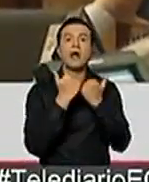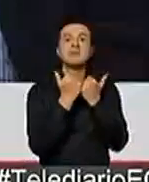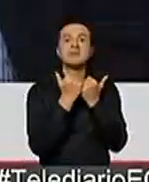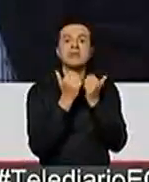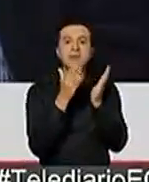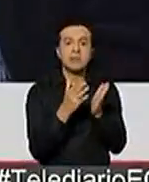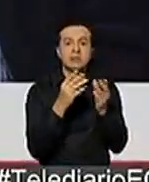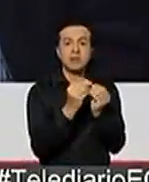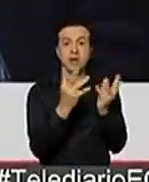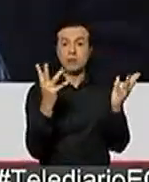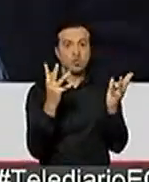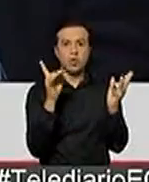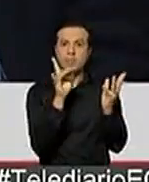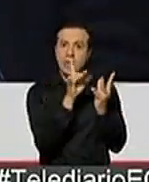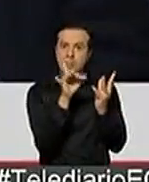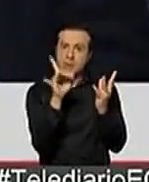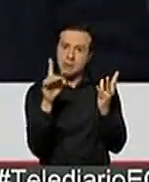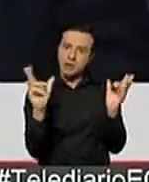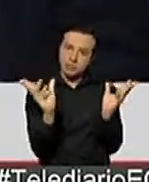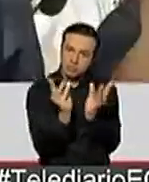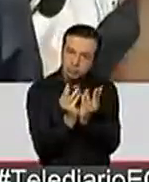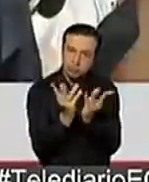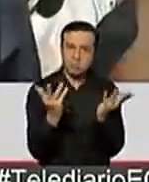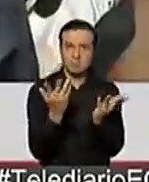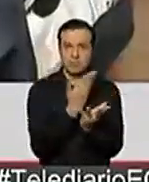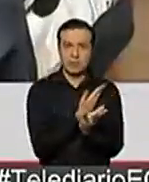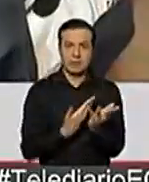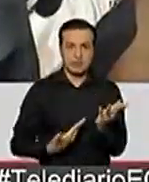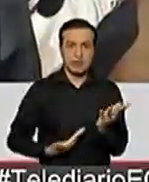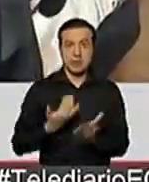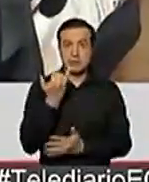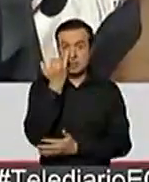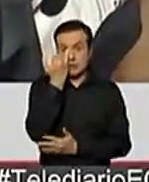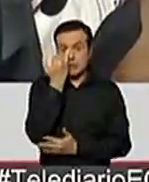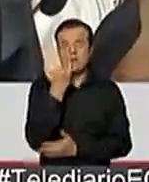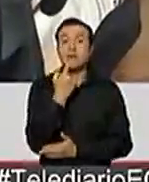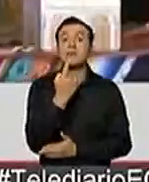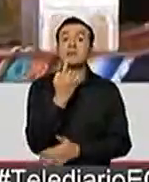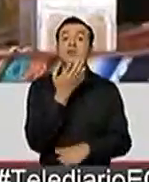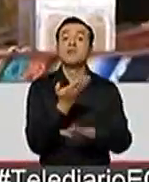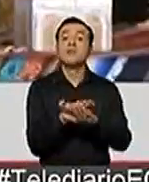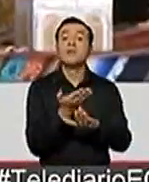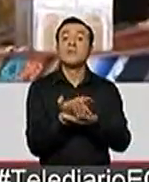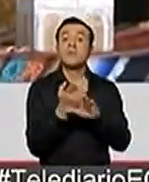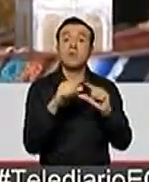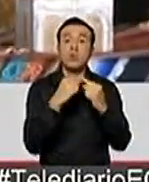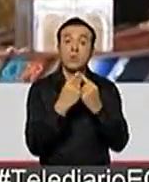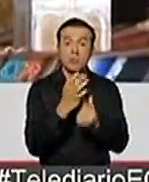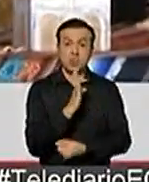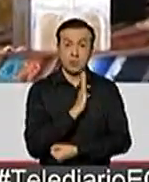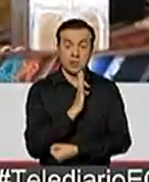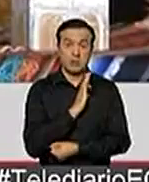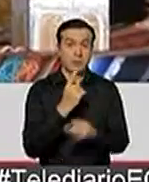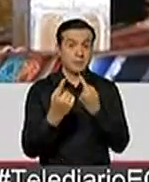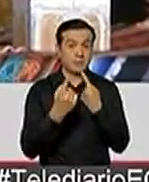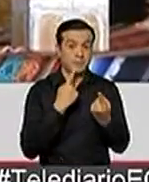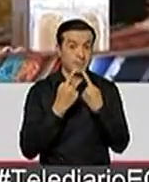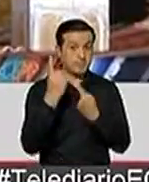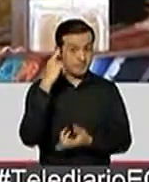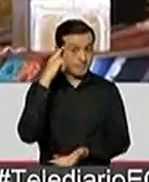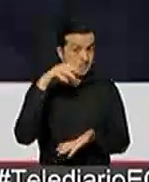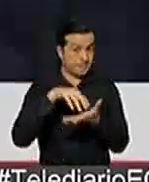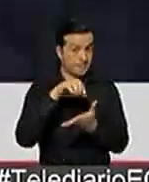indicó Eustaquio Toala, presidente de la organización, estas propuestas serán presentadas ante la mesa técnica de diálogo con el